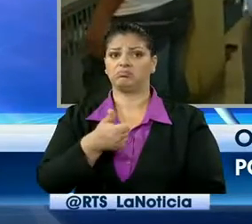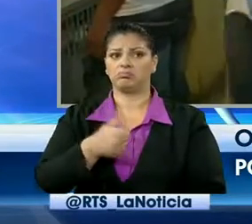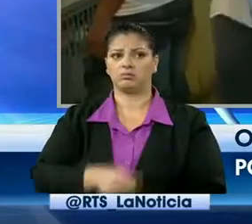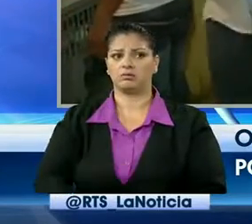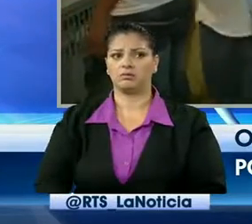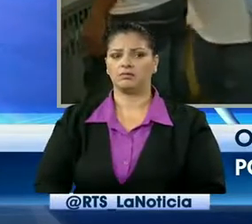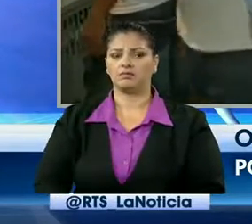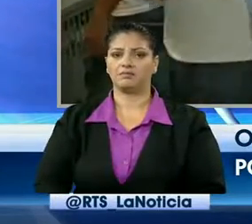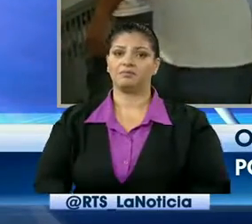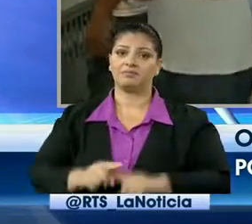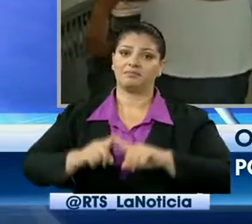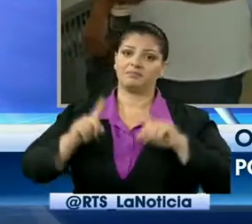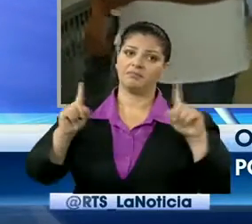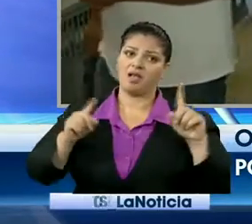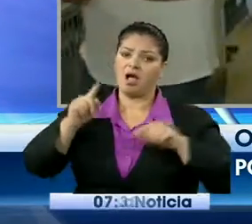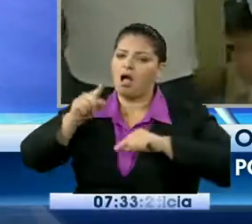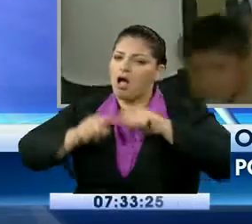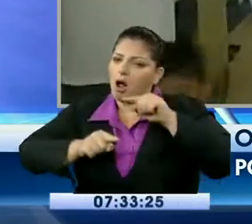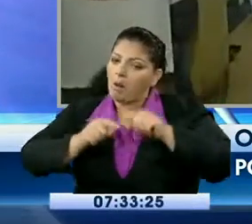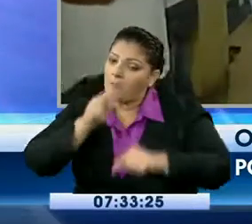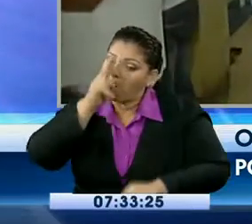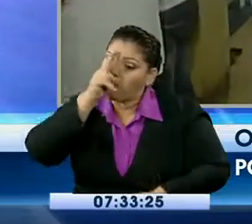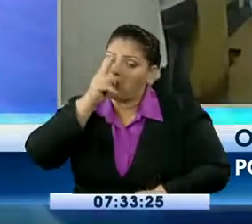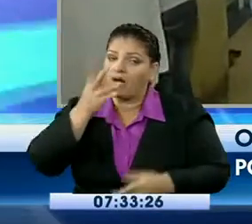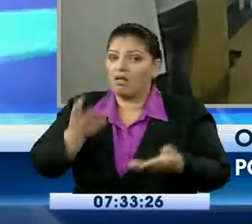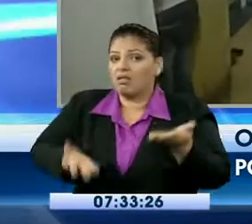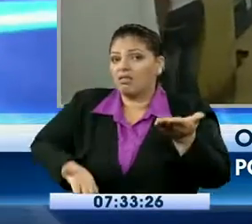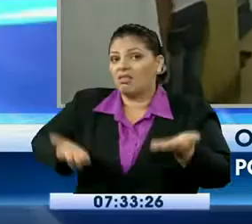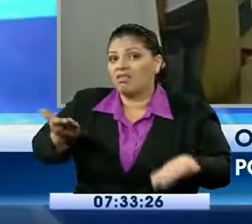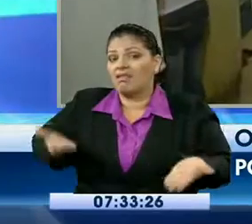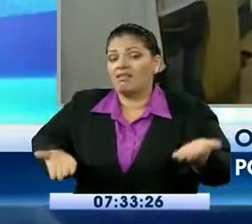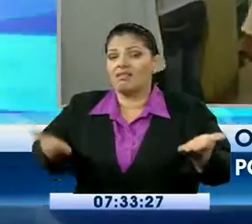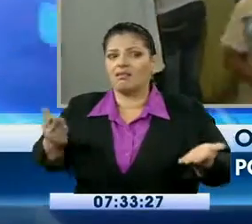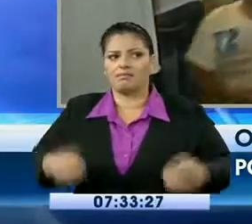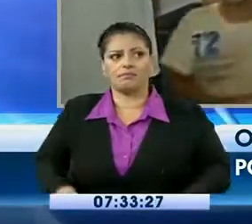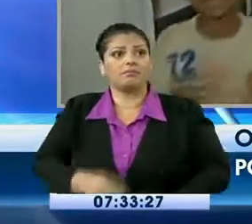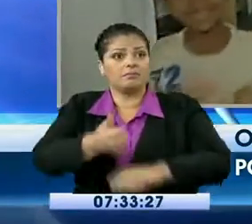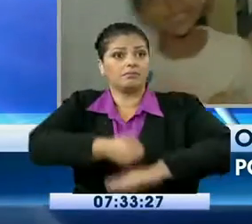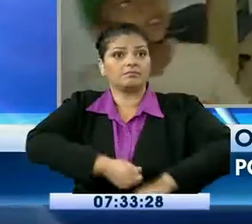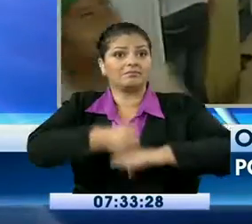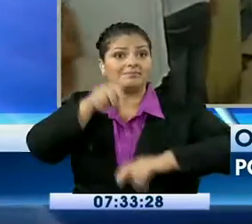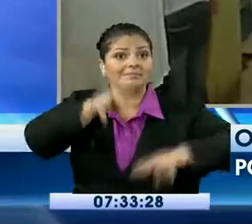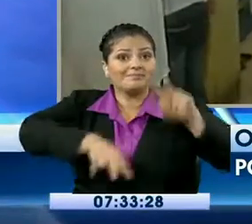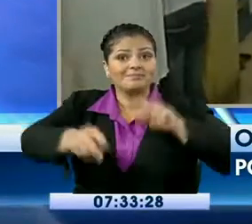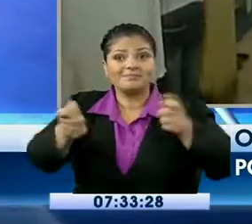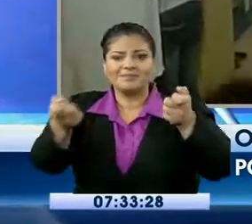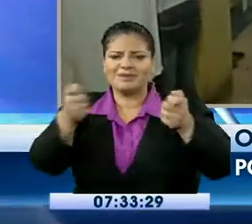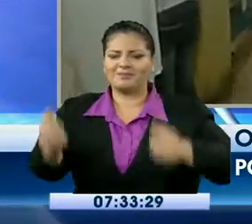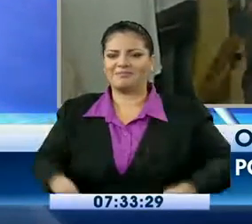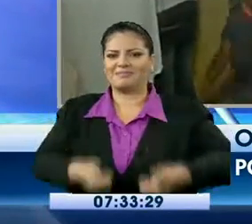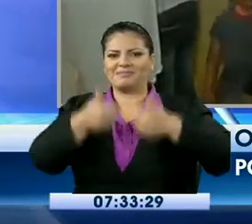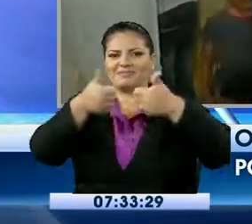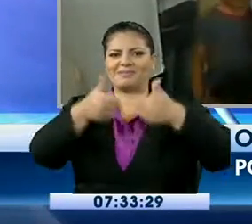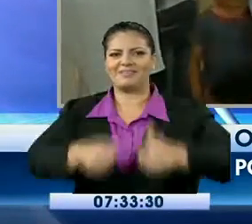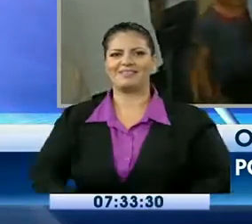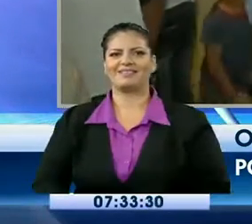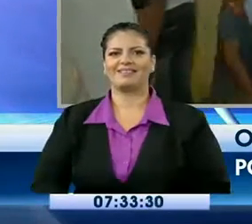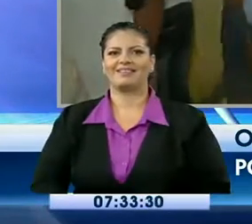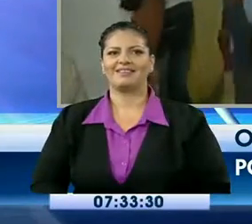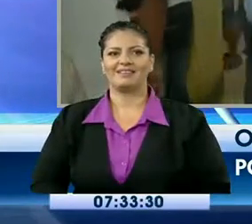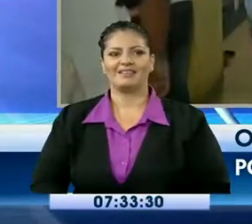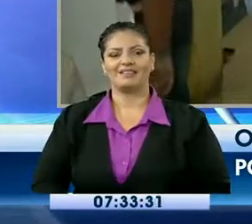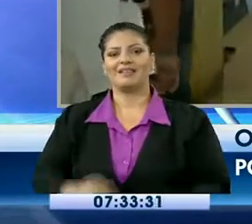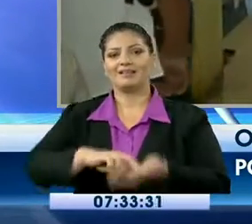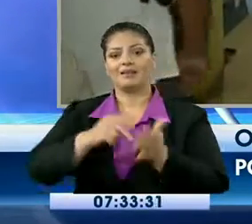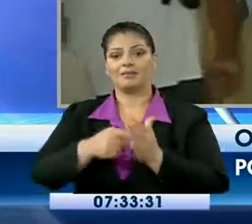peso, pero no faltará por ahí alguien, ¿no? Claro que sí. Y está bien que las autoridades controlen, porque eso nos garantiza a nosotros, a los